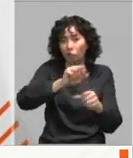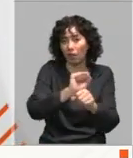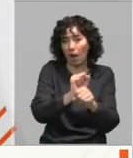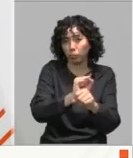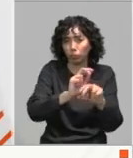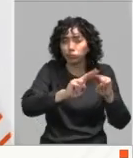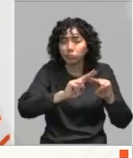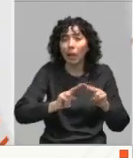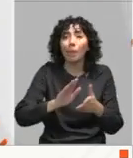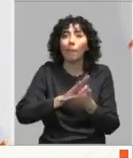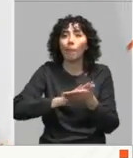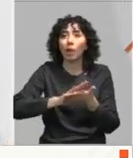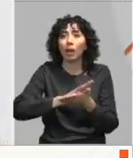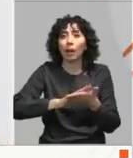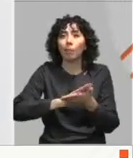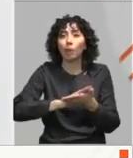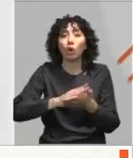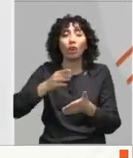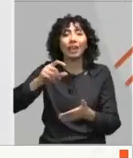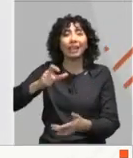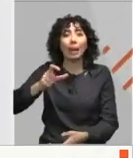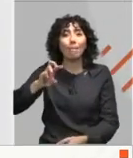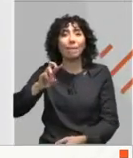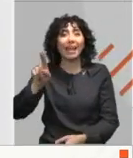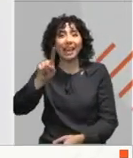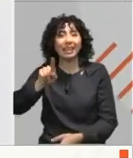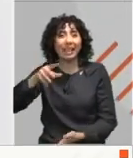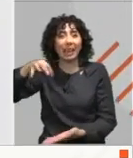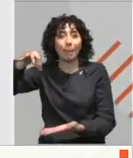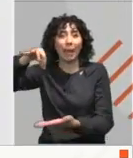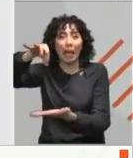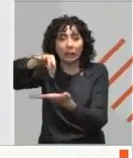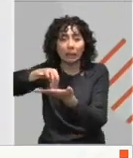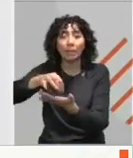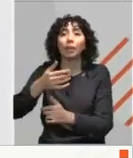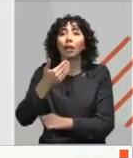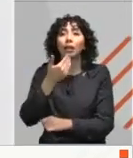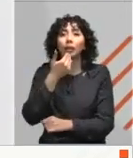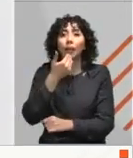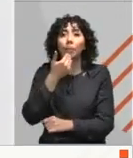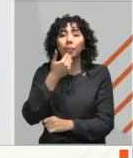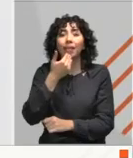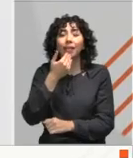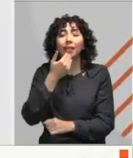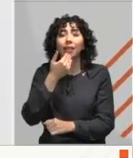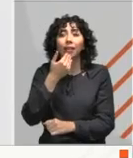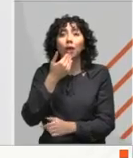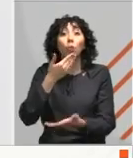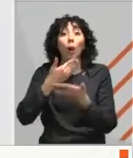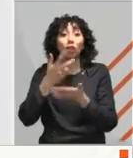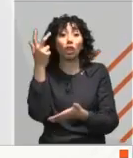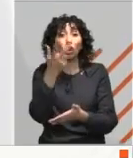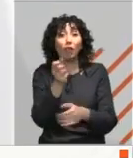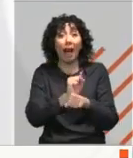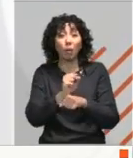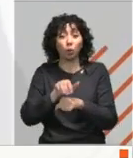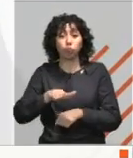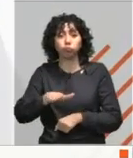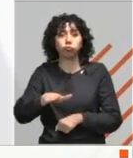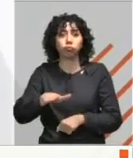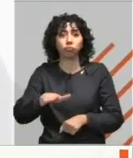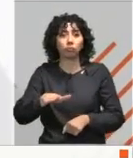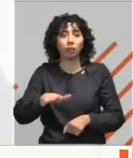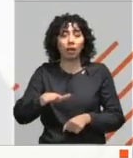como son los dispositivos de rastreo GPS o inmovilizadores que también la gente conoce